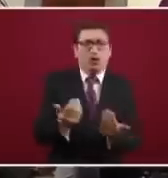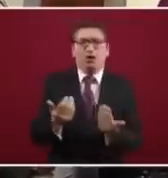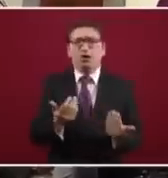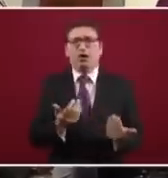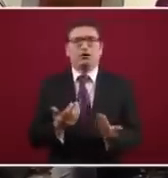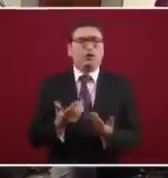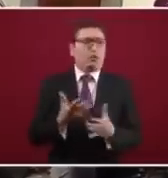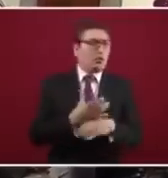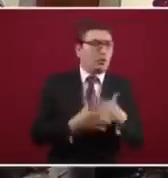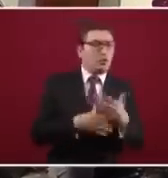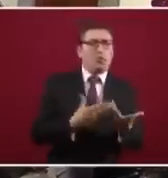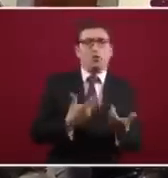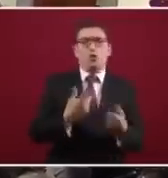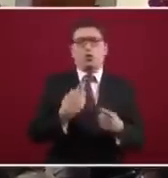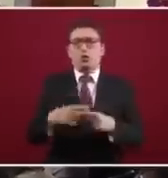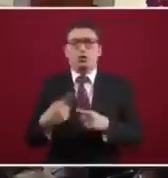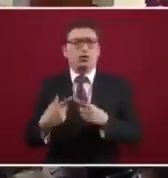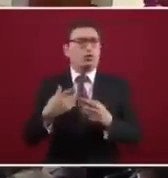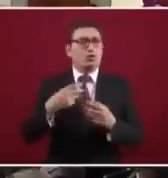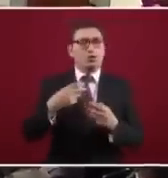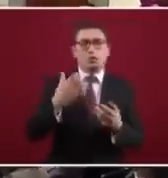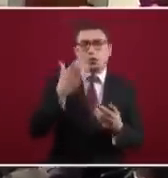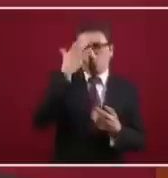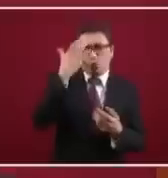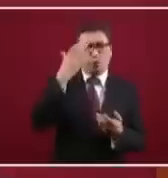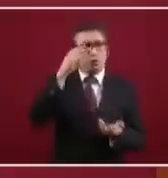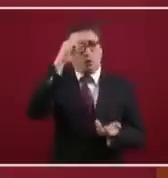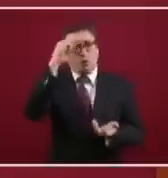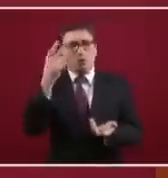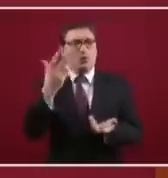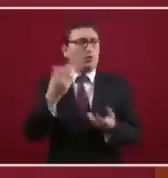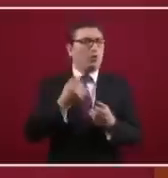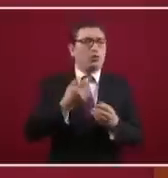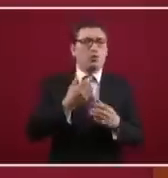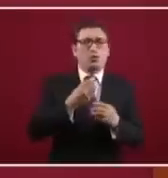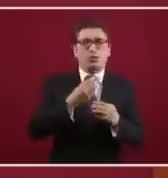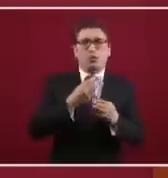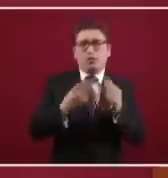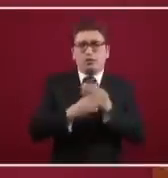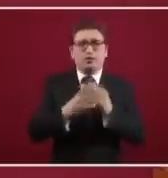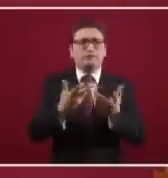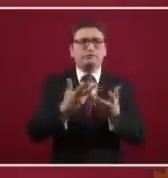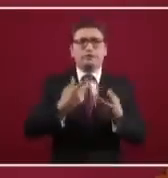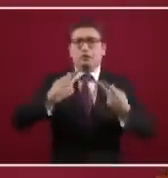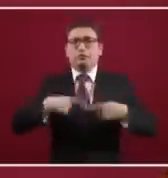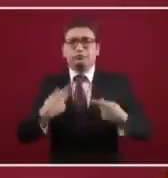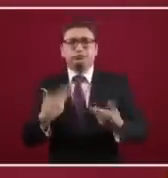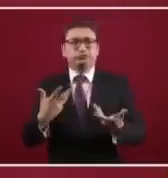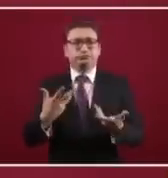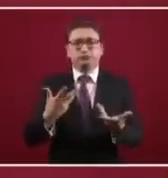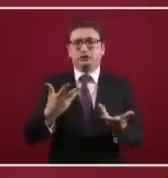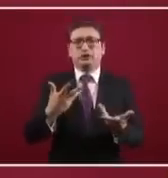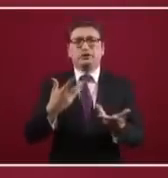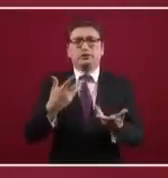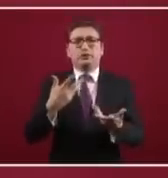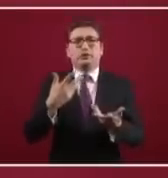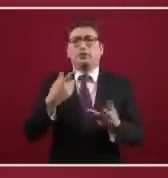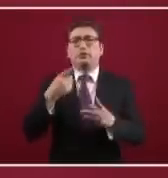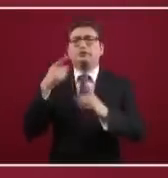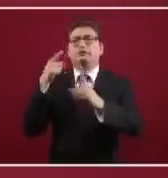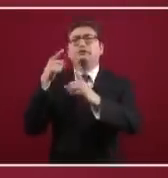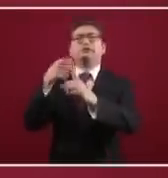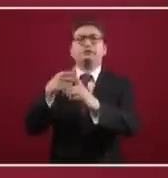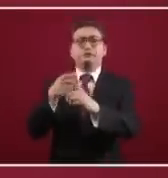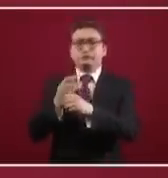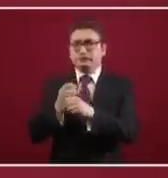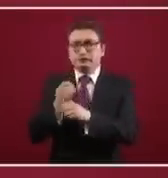de elementos de conocimiento, de equipo, de personal para llevar